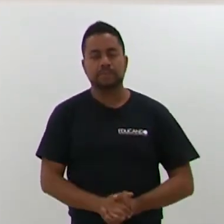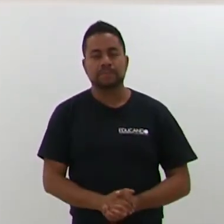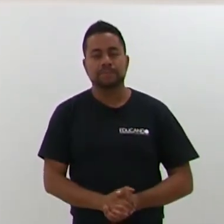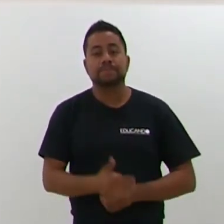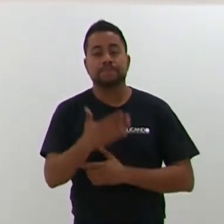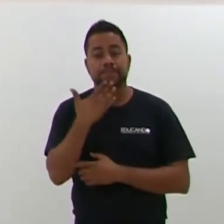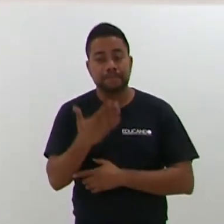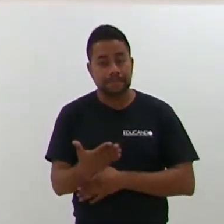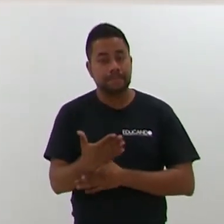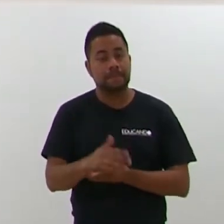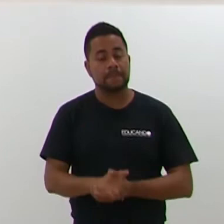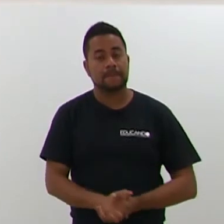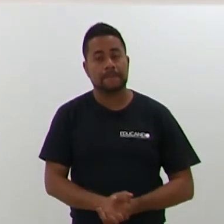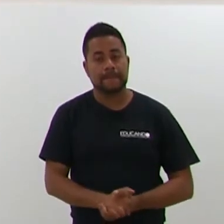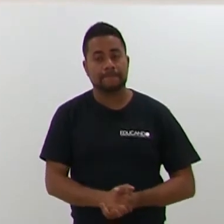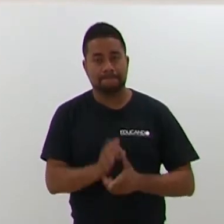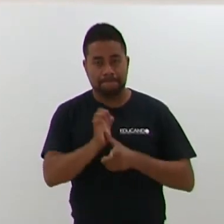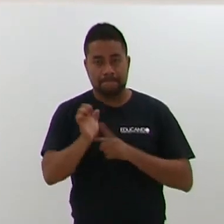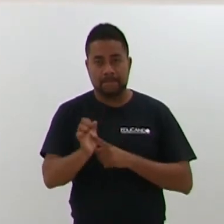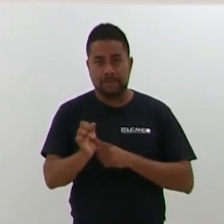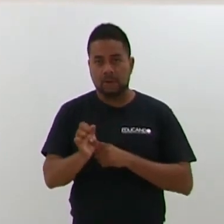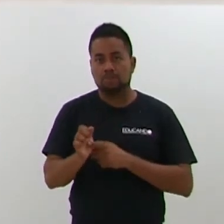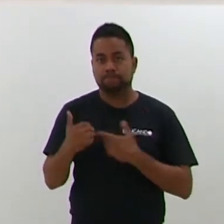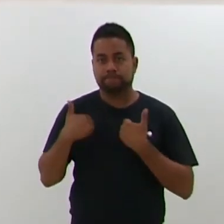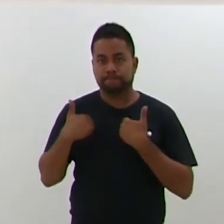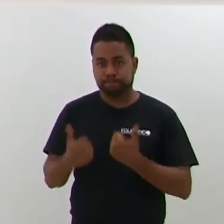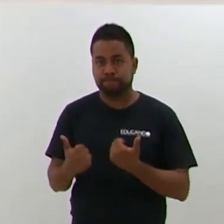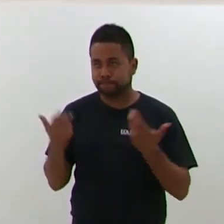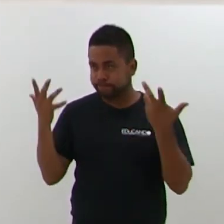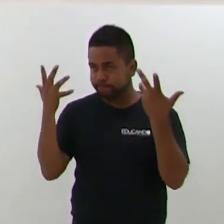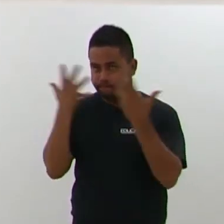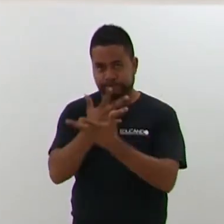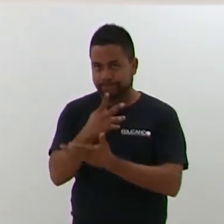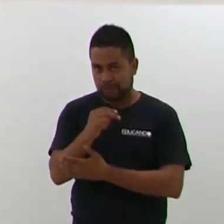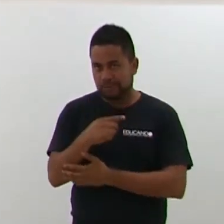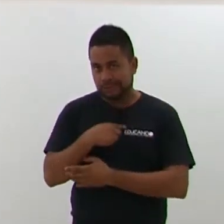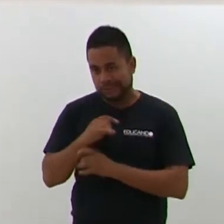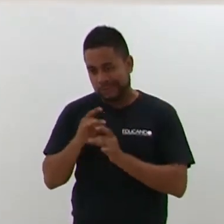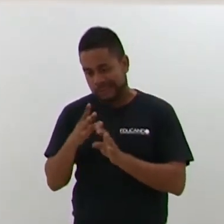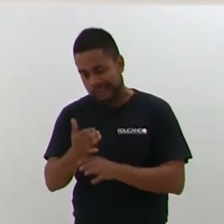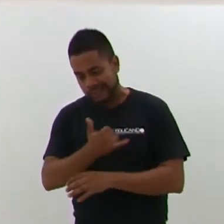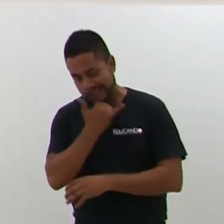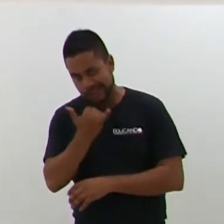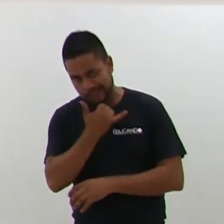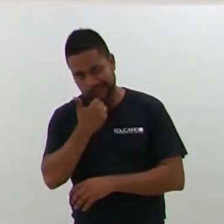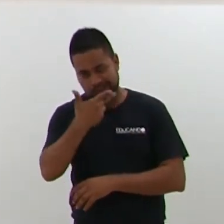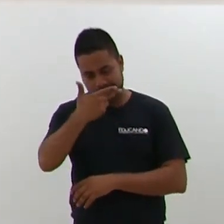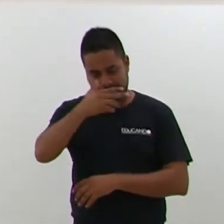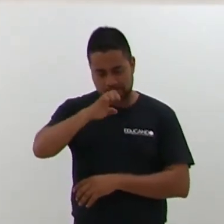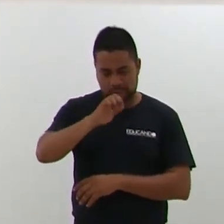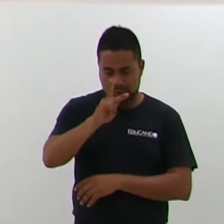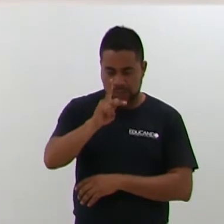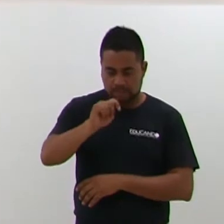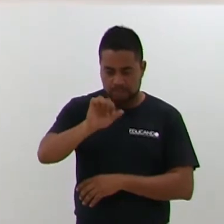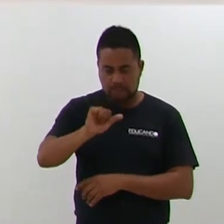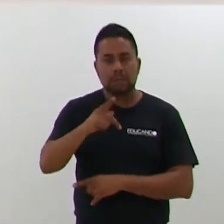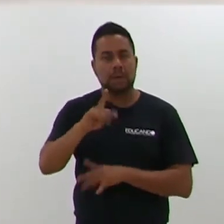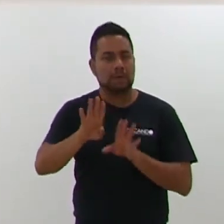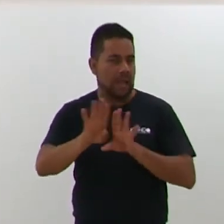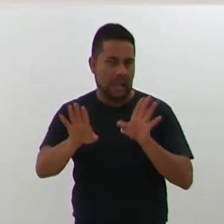entonces no nos confundamos, ¿verdad? Bueno, yo ya estaba confundida ahí con hepta, pero pues ya se superó. Vamos a